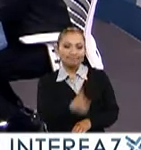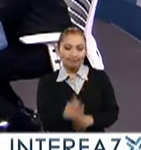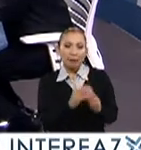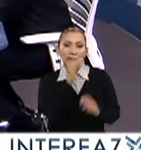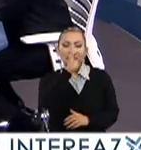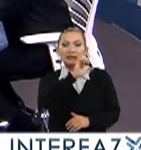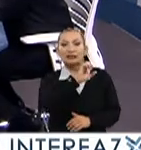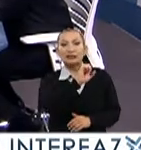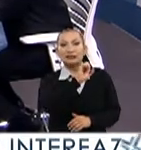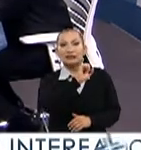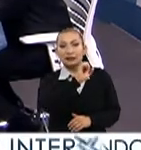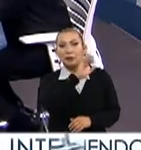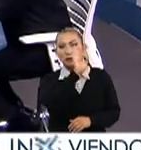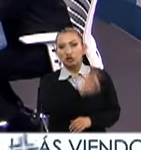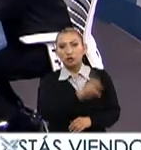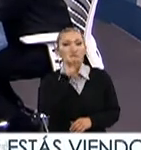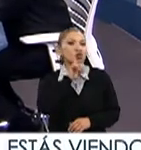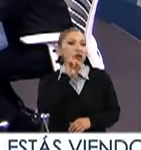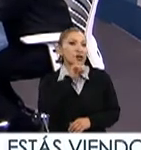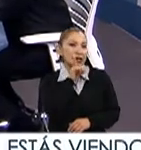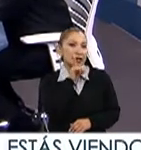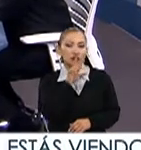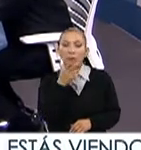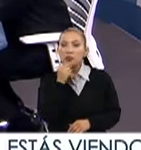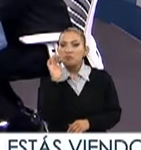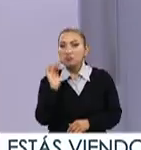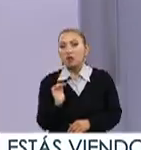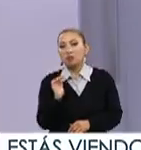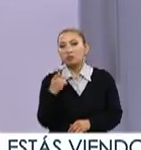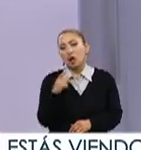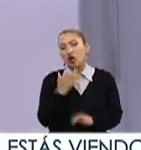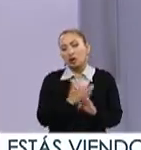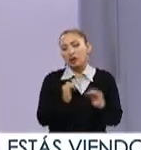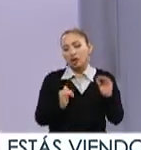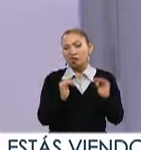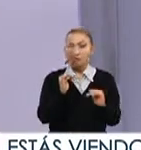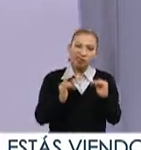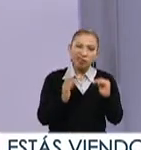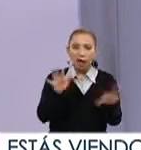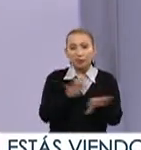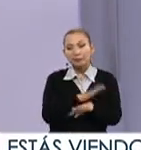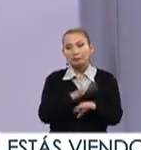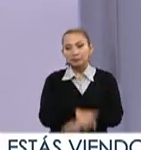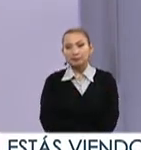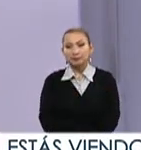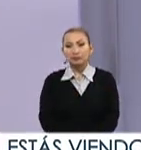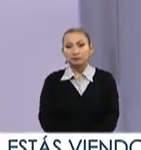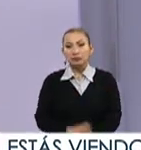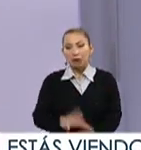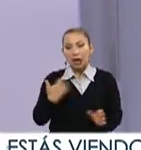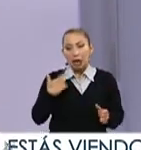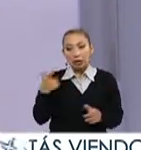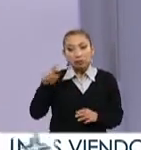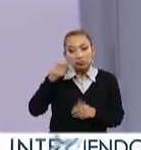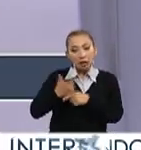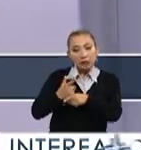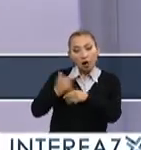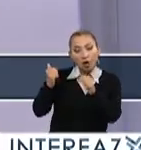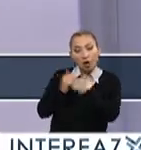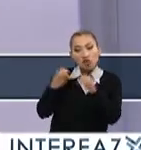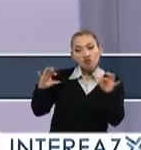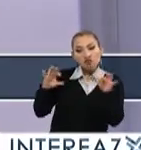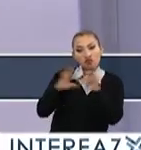mujeres. 70% es más mujeres que hombres. Sin embargo, ahorita ya las tendencias están cambiando. Claro. ¿No? Porque se asociaba esta carrera como